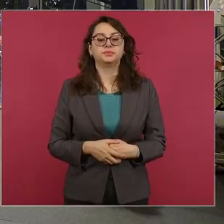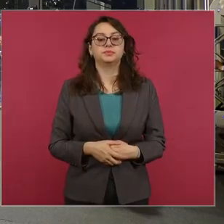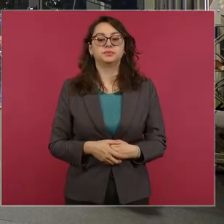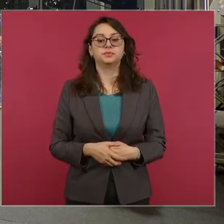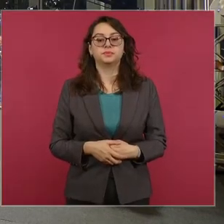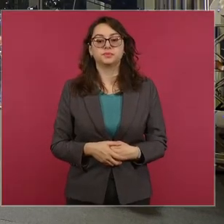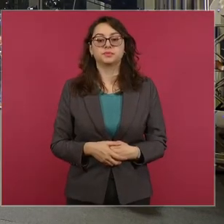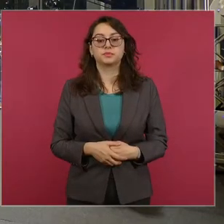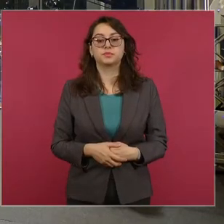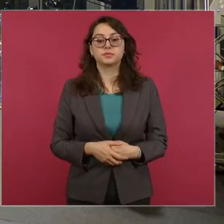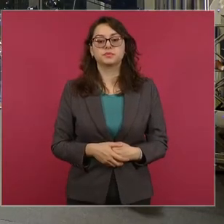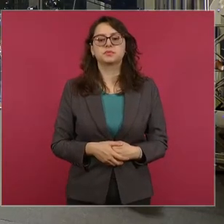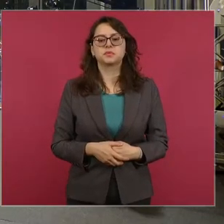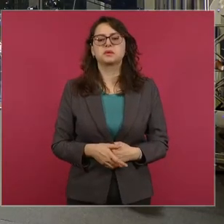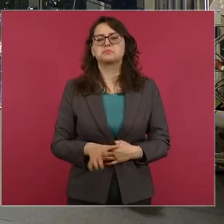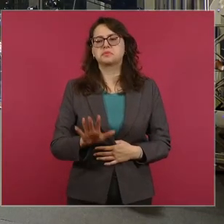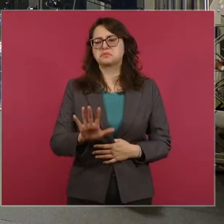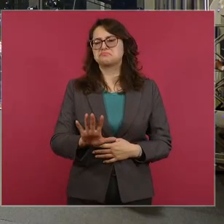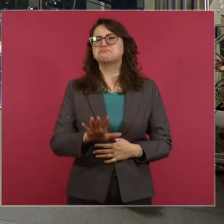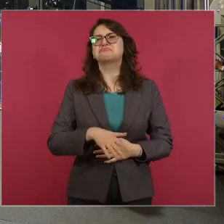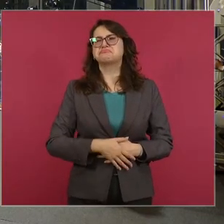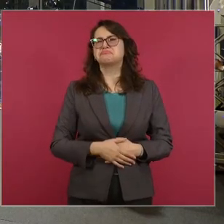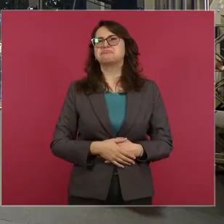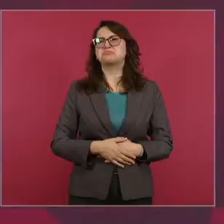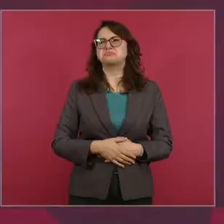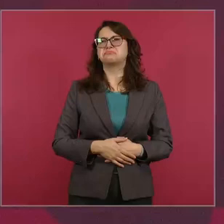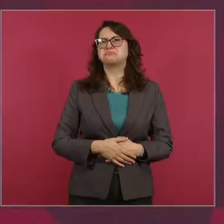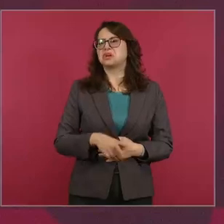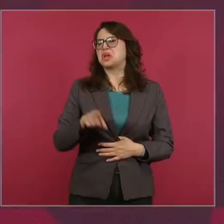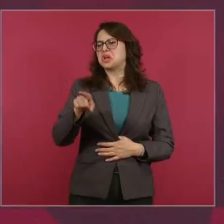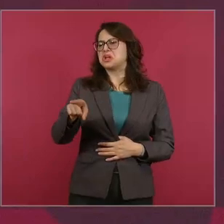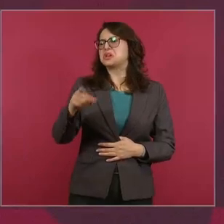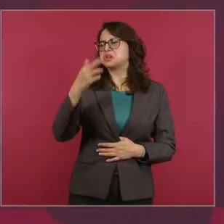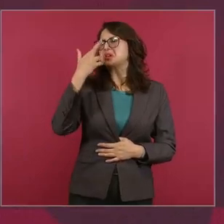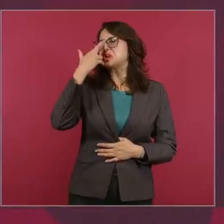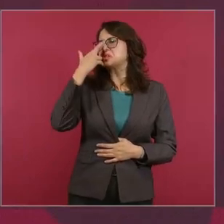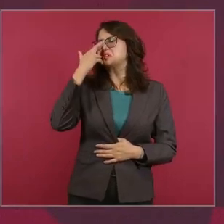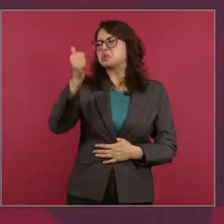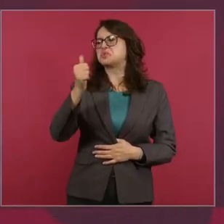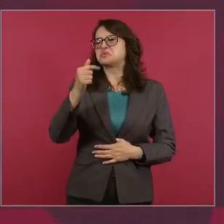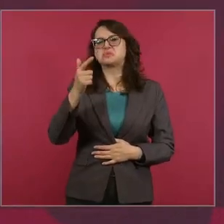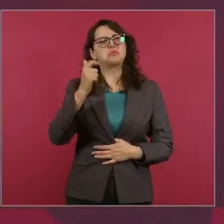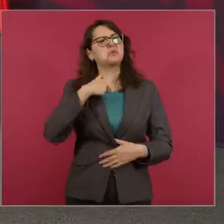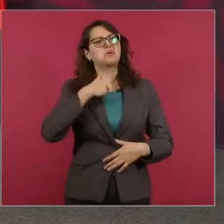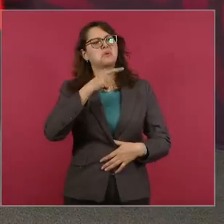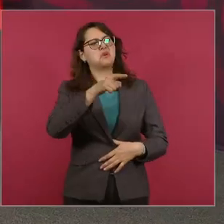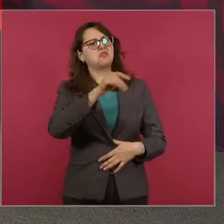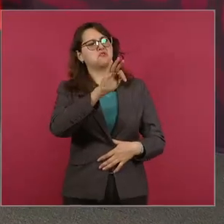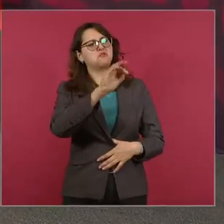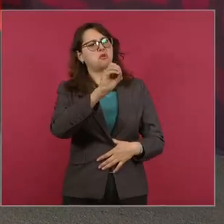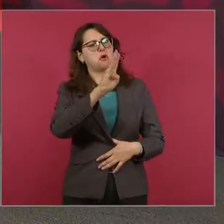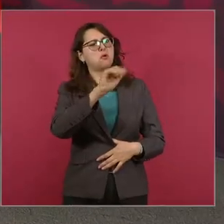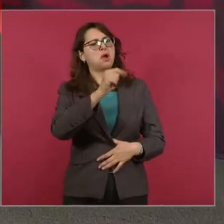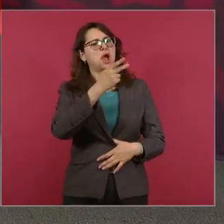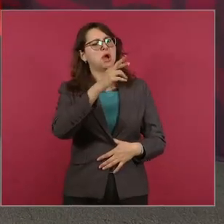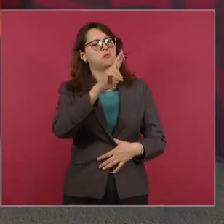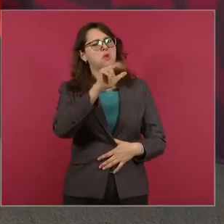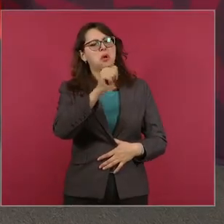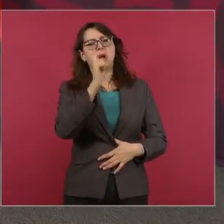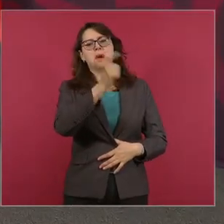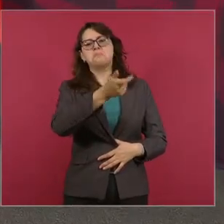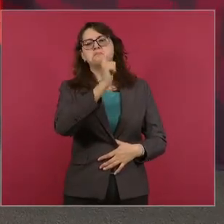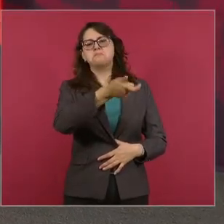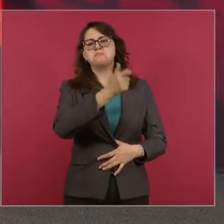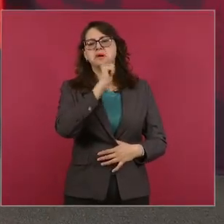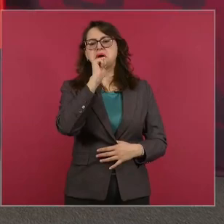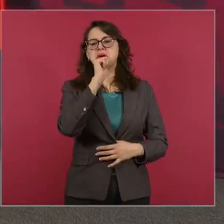decimos nos vamos a pagar los intereses, que quieren